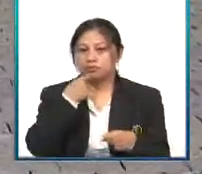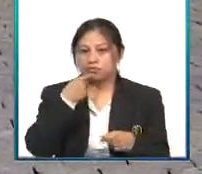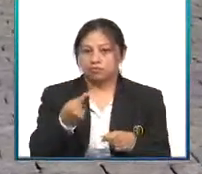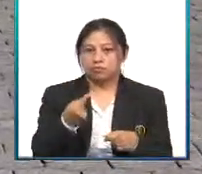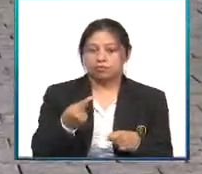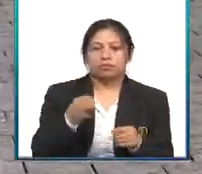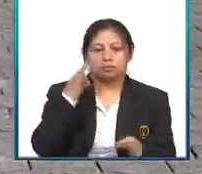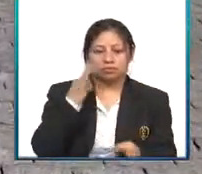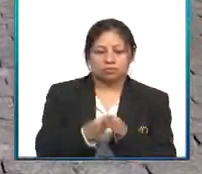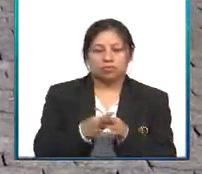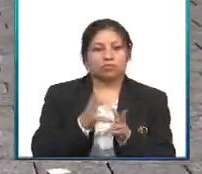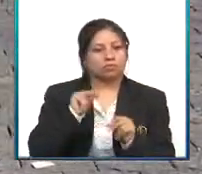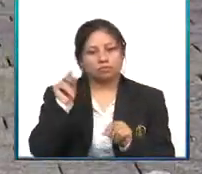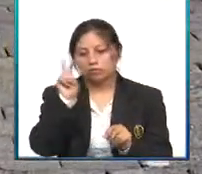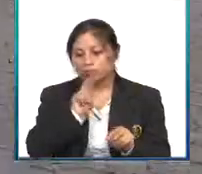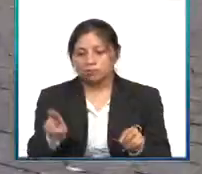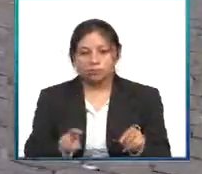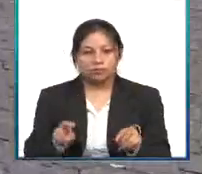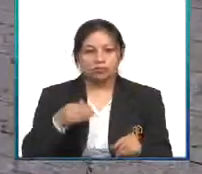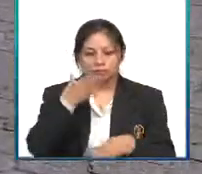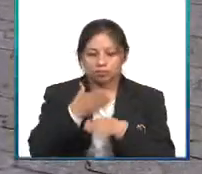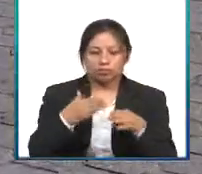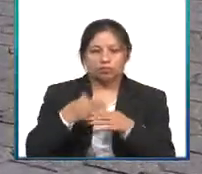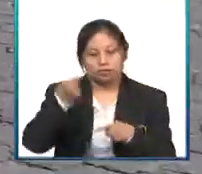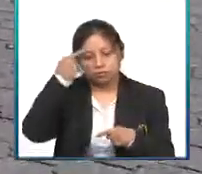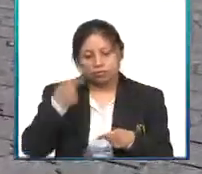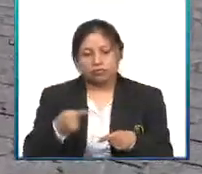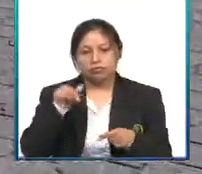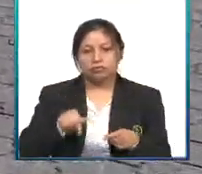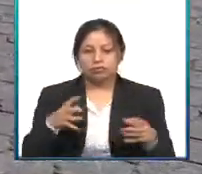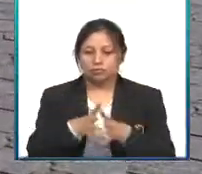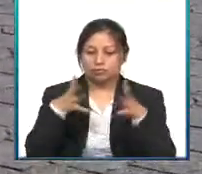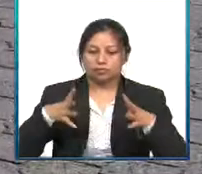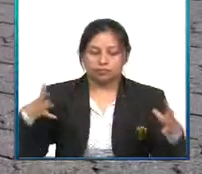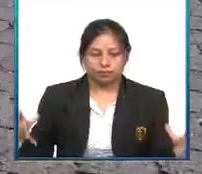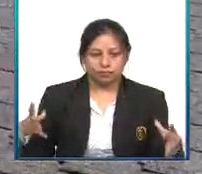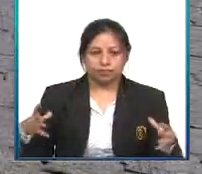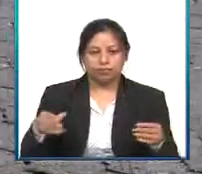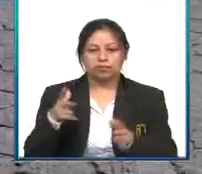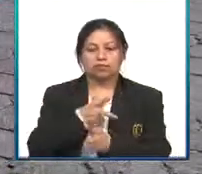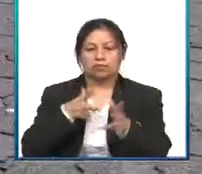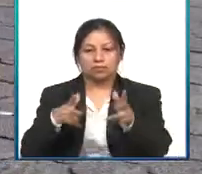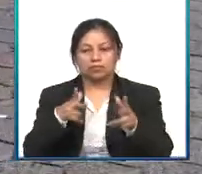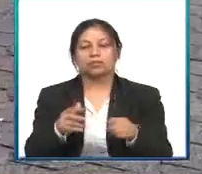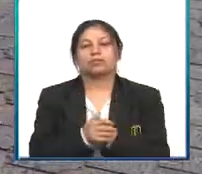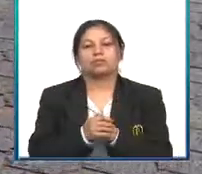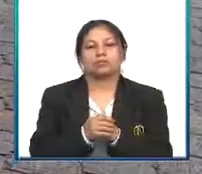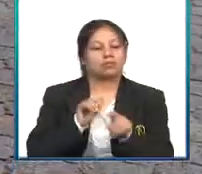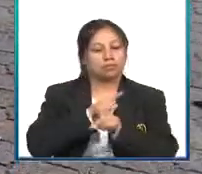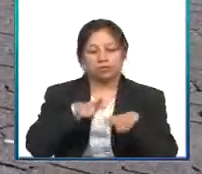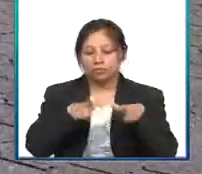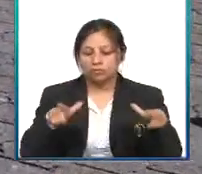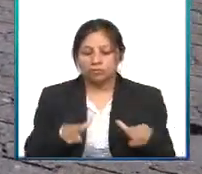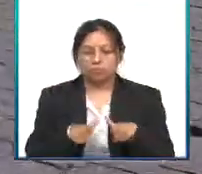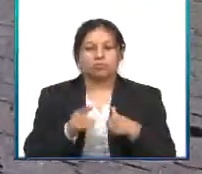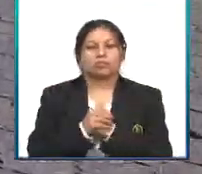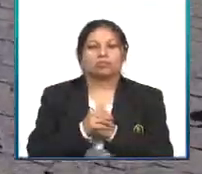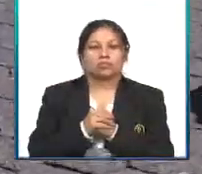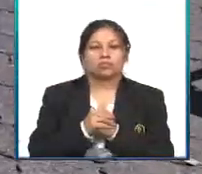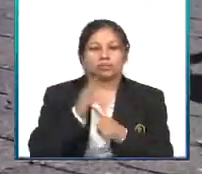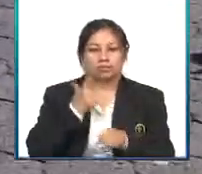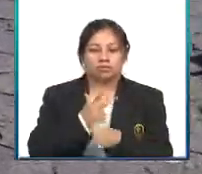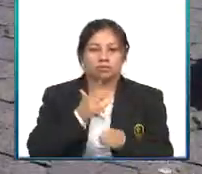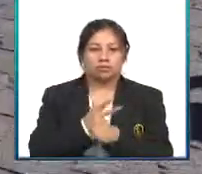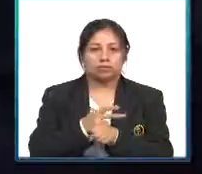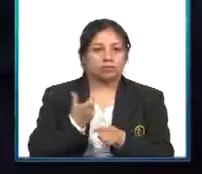fue enfático al decir que nadie tiene autorización al día de hoy de incrementar la tarifa de transporte extraurbano en ningún lugar del territorio